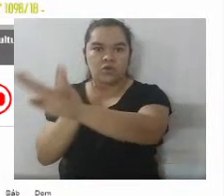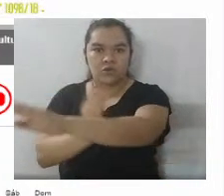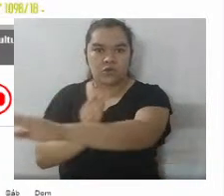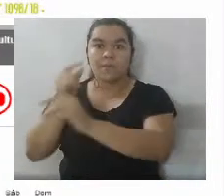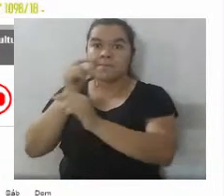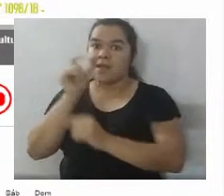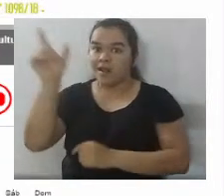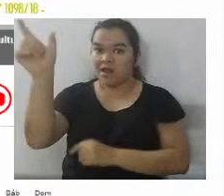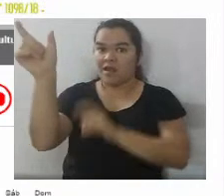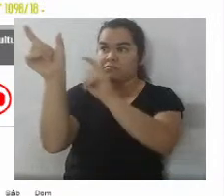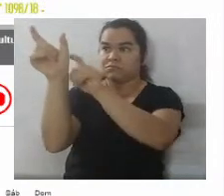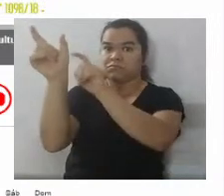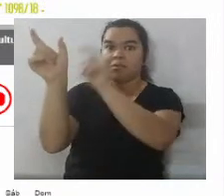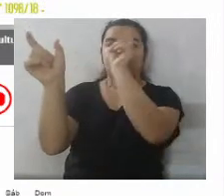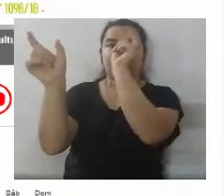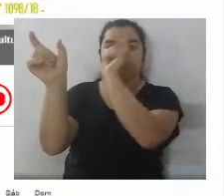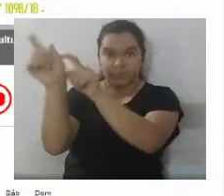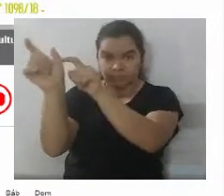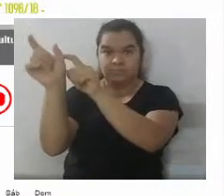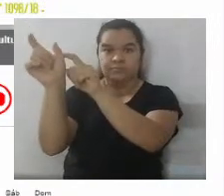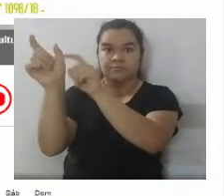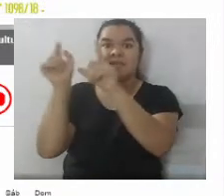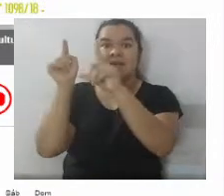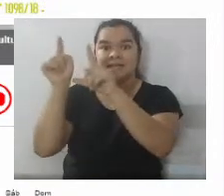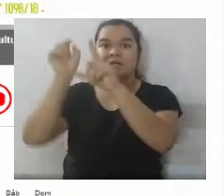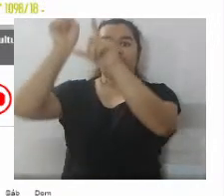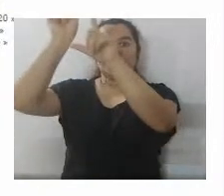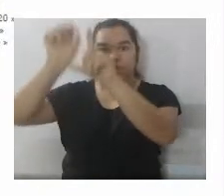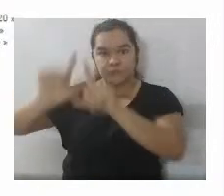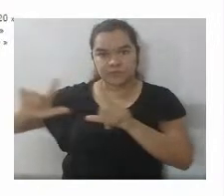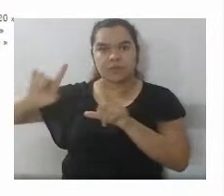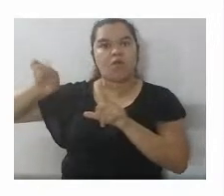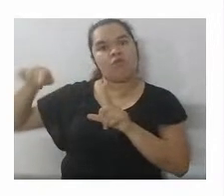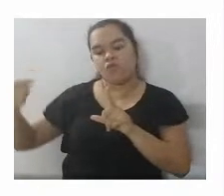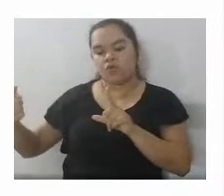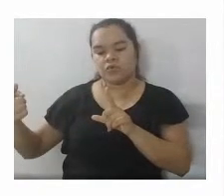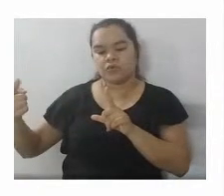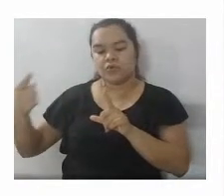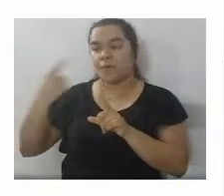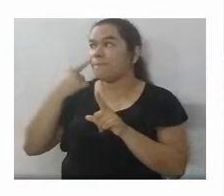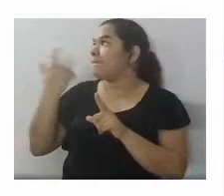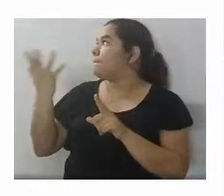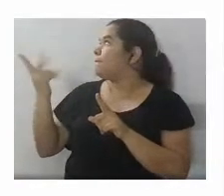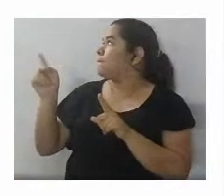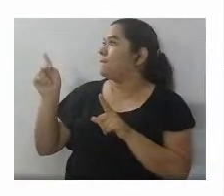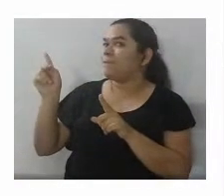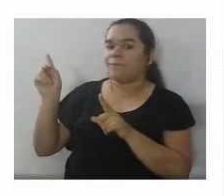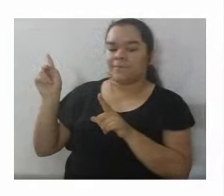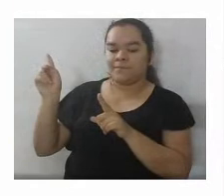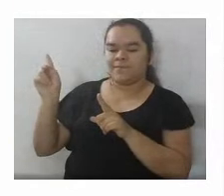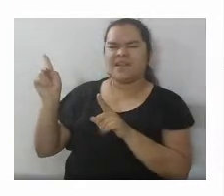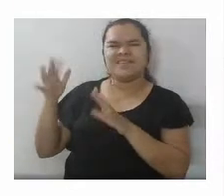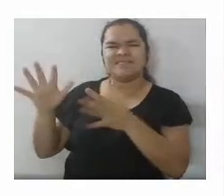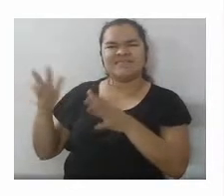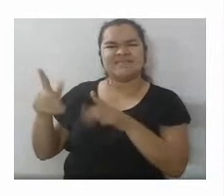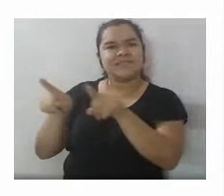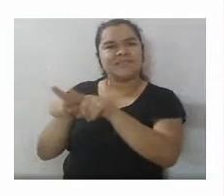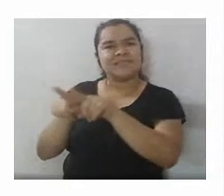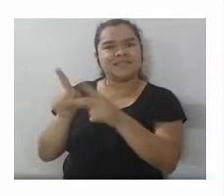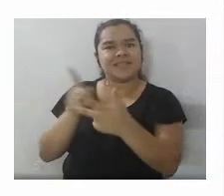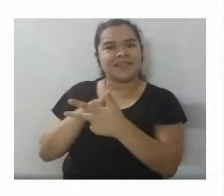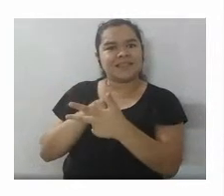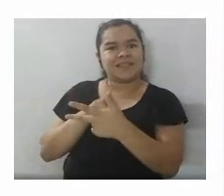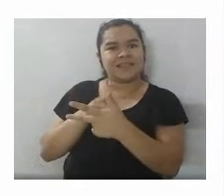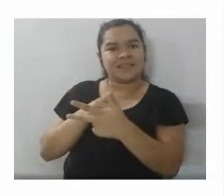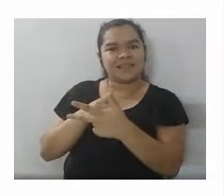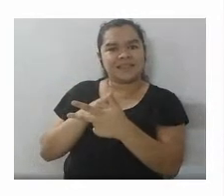Y va a ir a otro sitio interno dentro. Y fíjense que esta es la información prácticamente la misma que estaba en la página de la